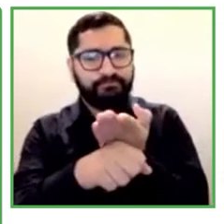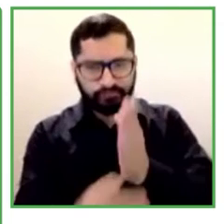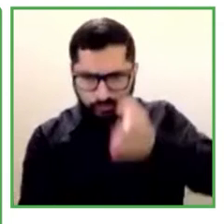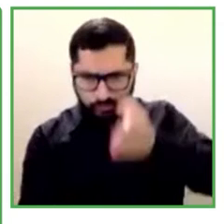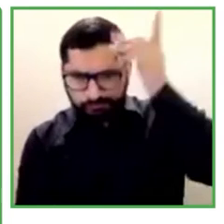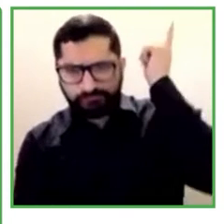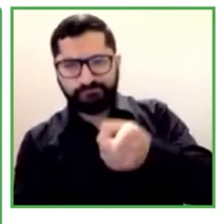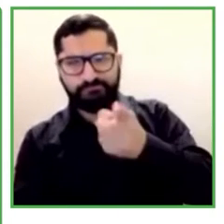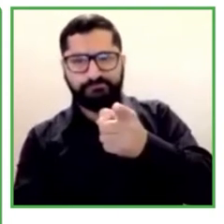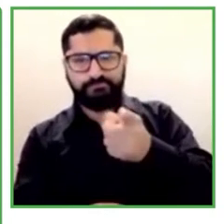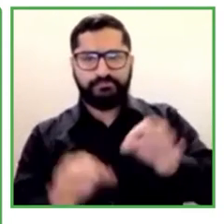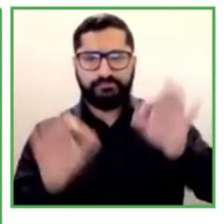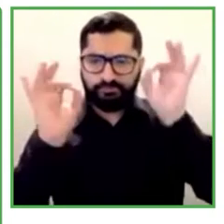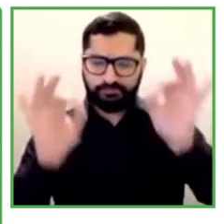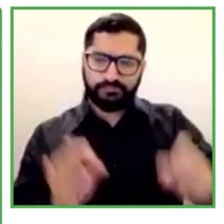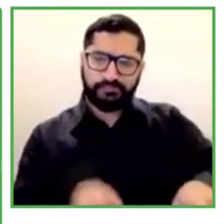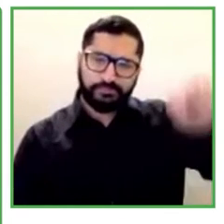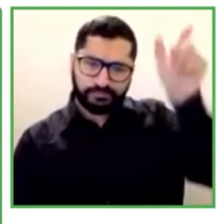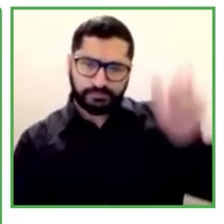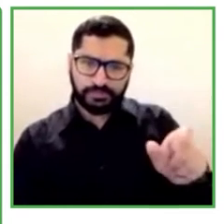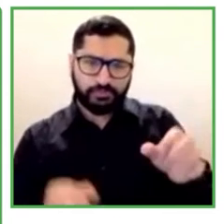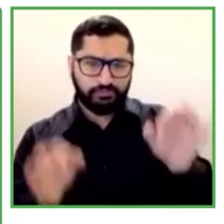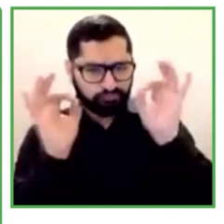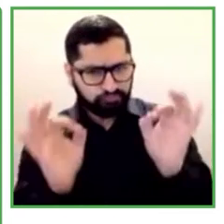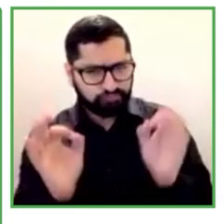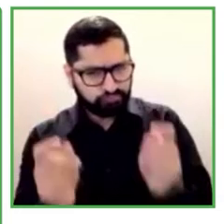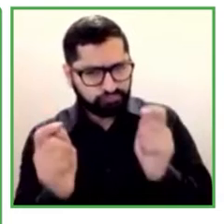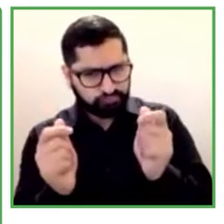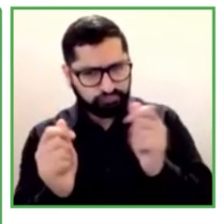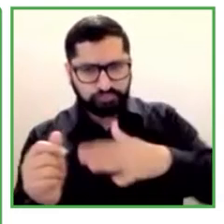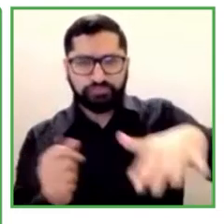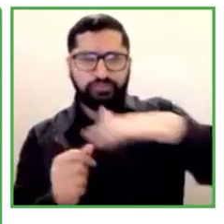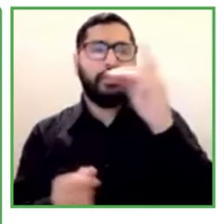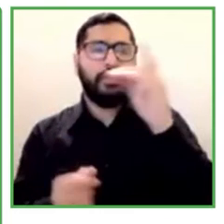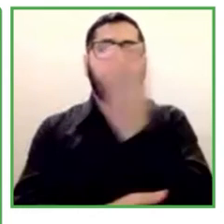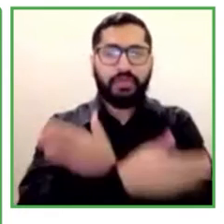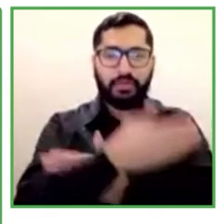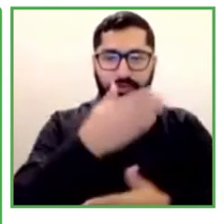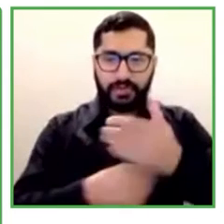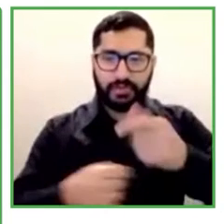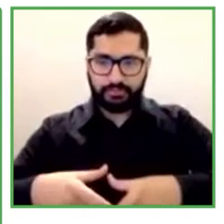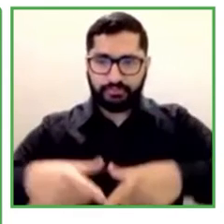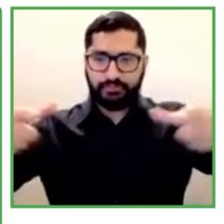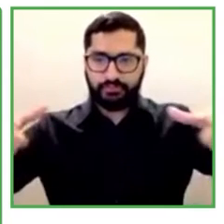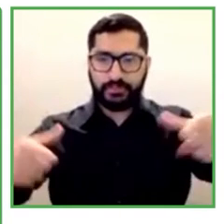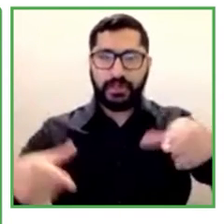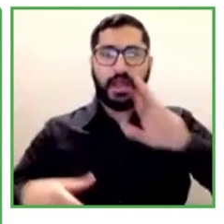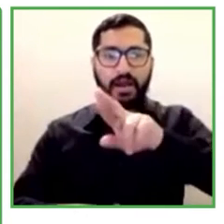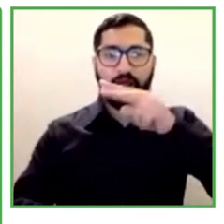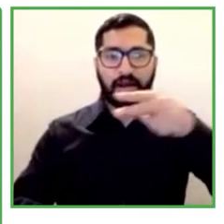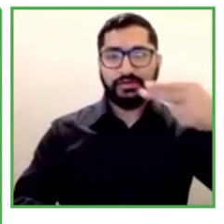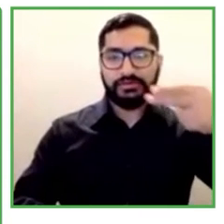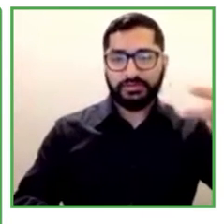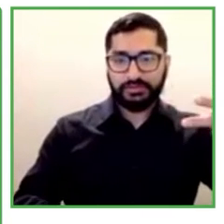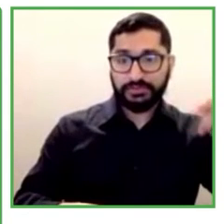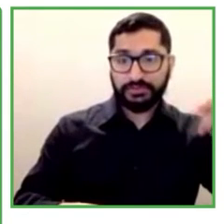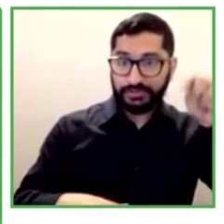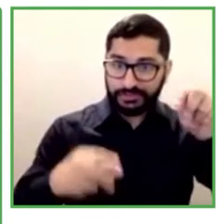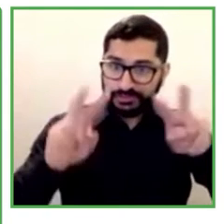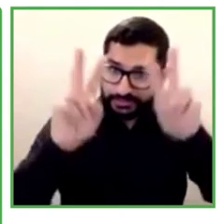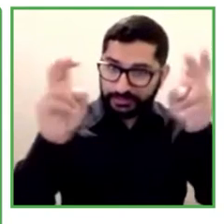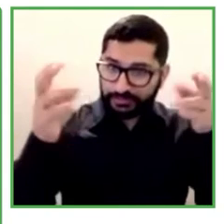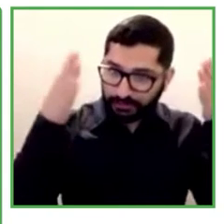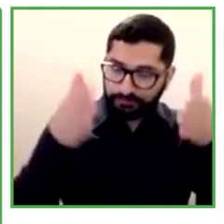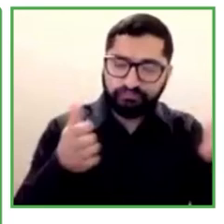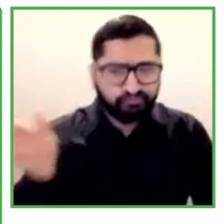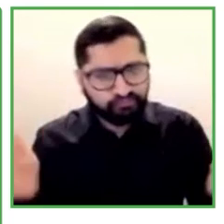el ámbito de de la discapacidad en el área de recursos humanos. Por lo tanto, eso genera nuevos desafíos a